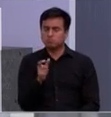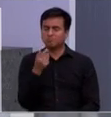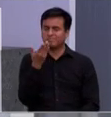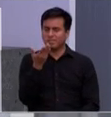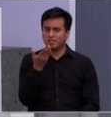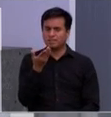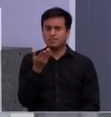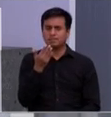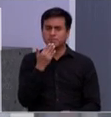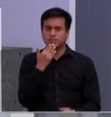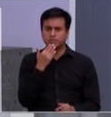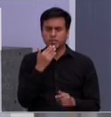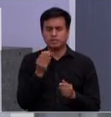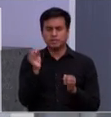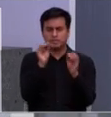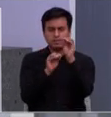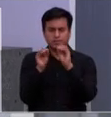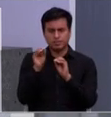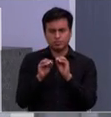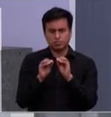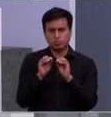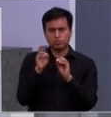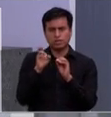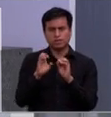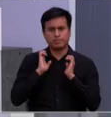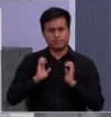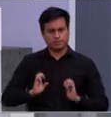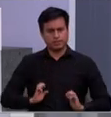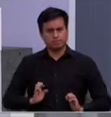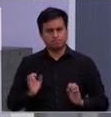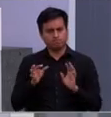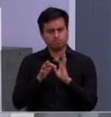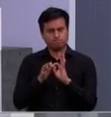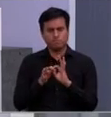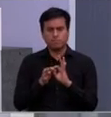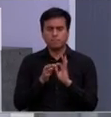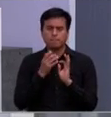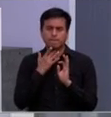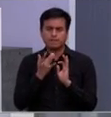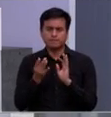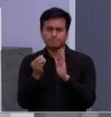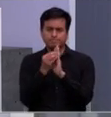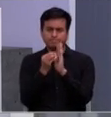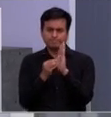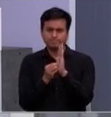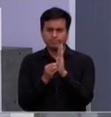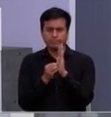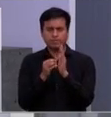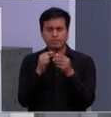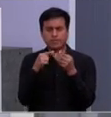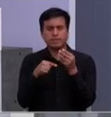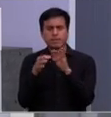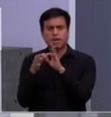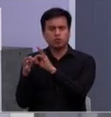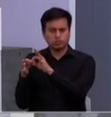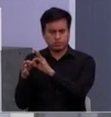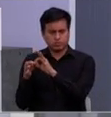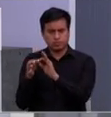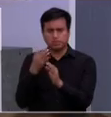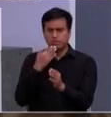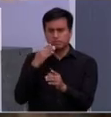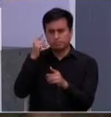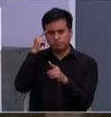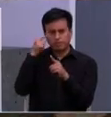traer consigo el diseño de una ética que señala los cauces y las